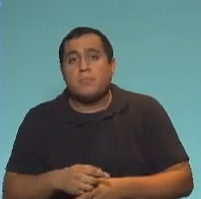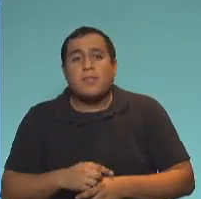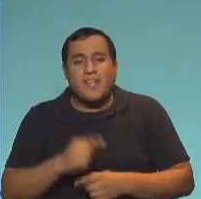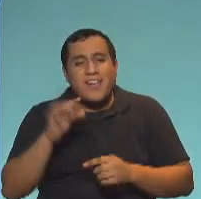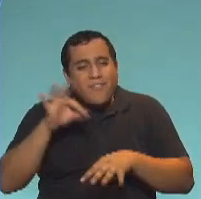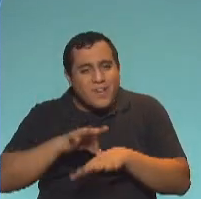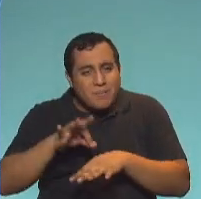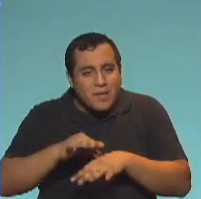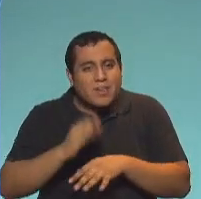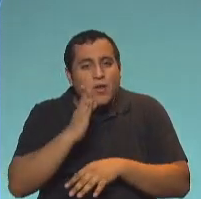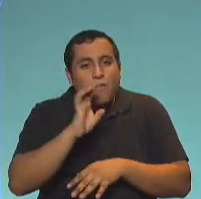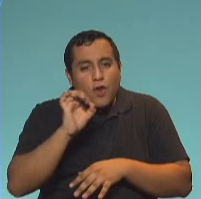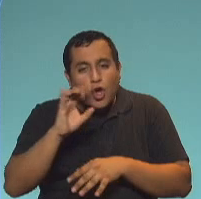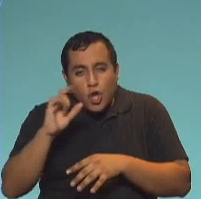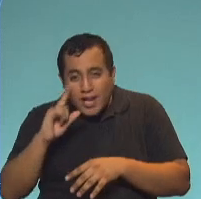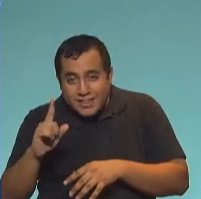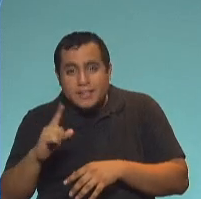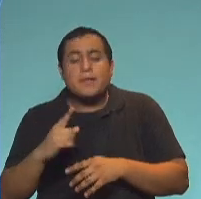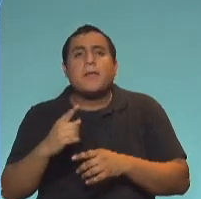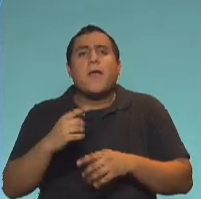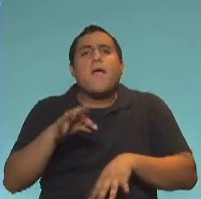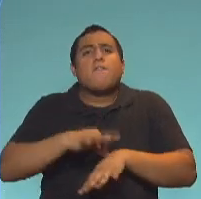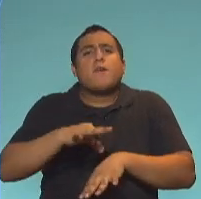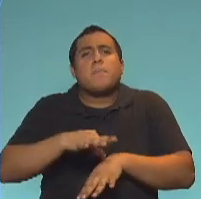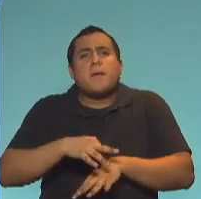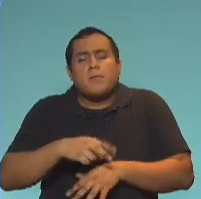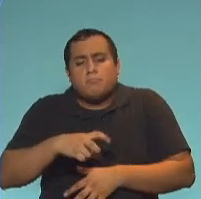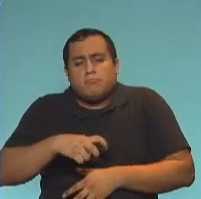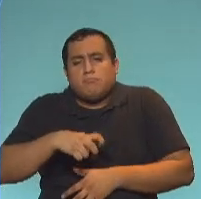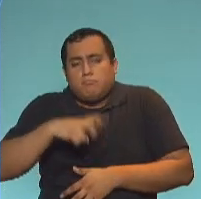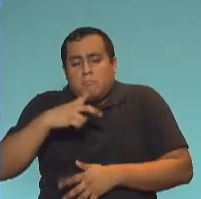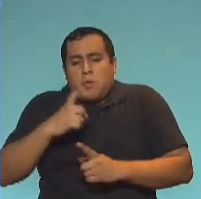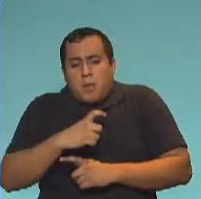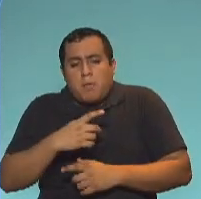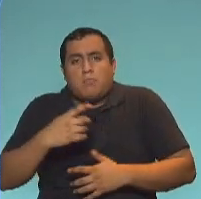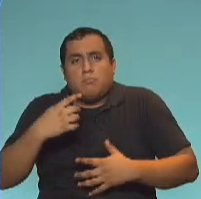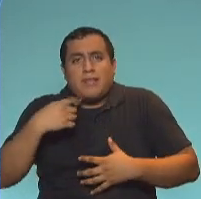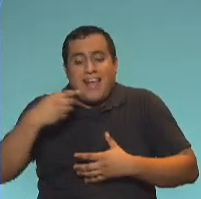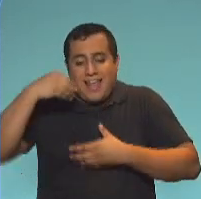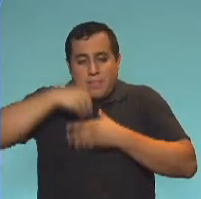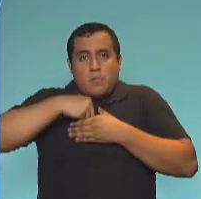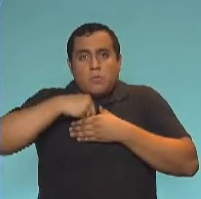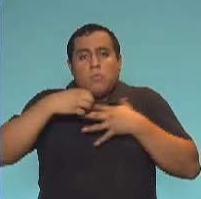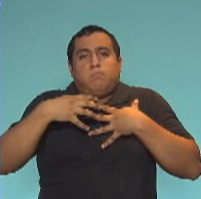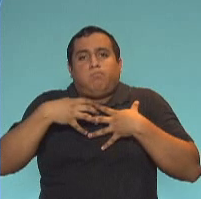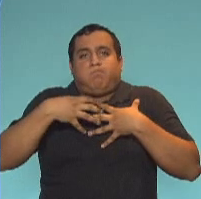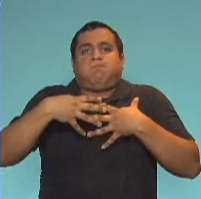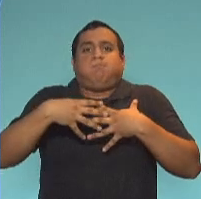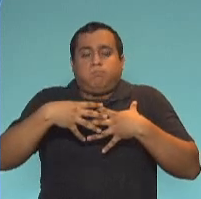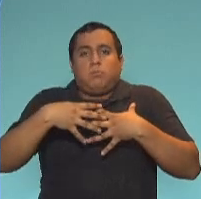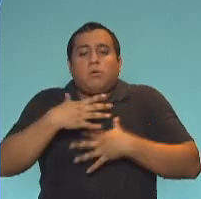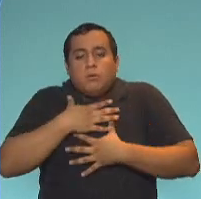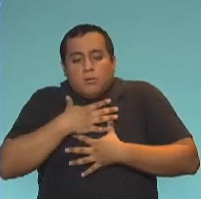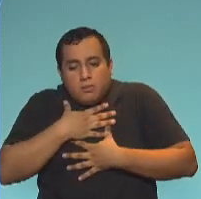es una infección respiratoria que ocupa los bronquios los que inflaman los bronquiolos y da esta